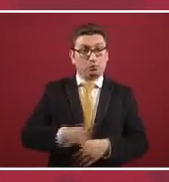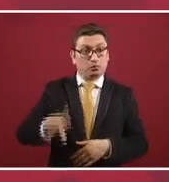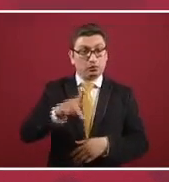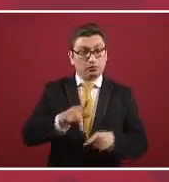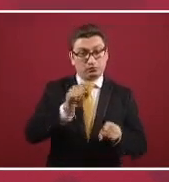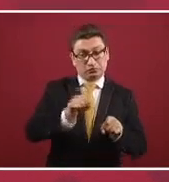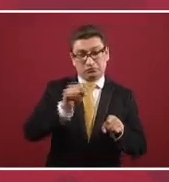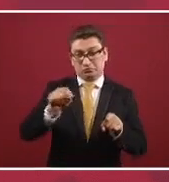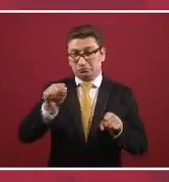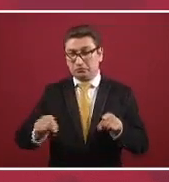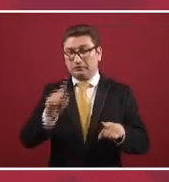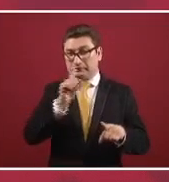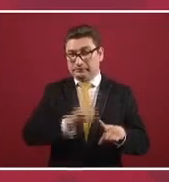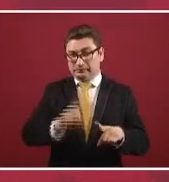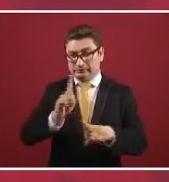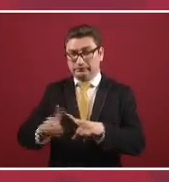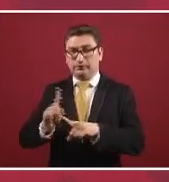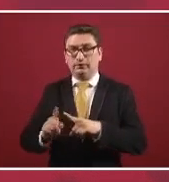donde